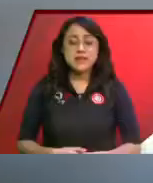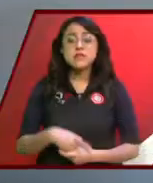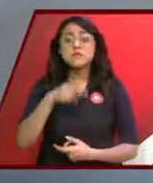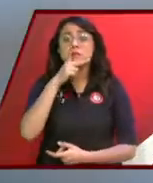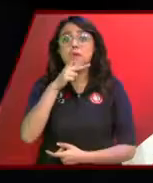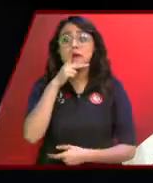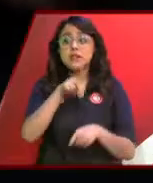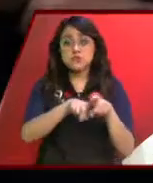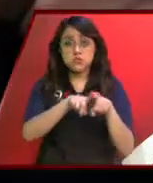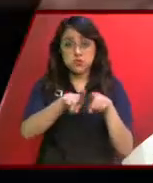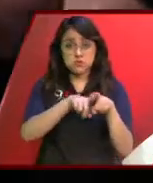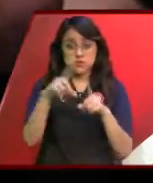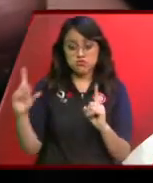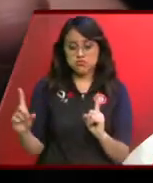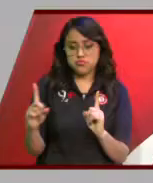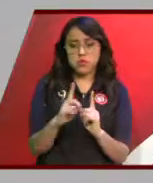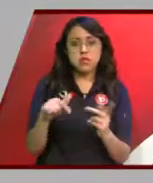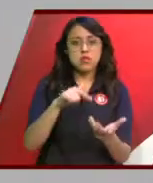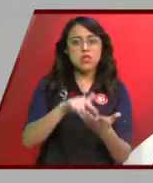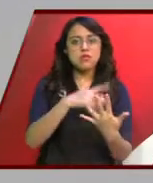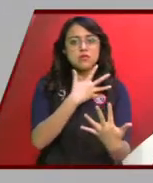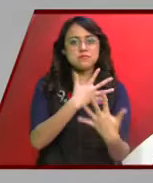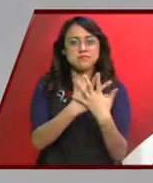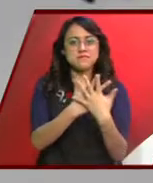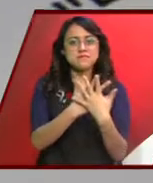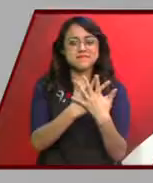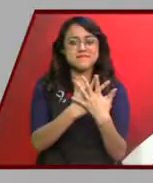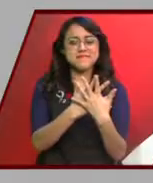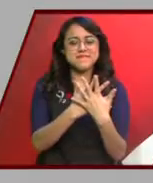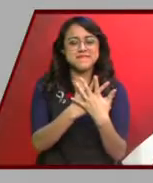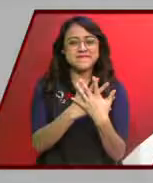Su papá y su hermano se encuentran en el reclusorio.